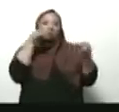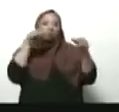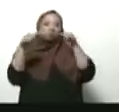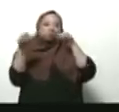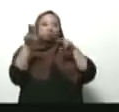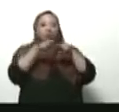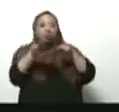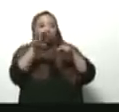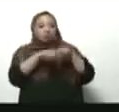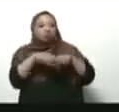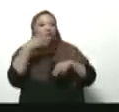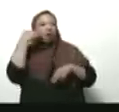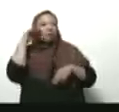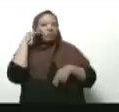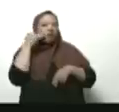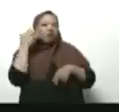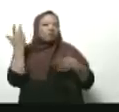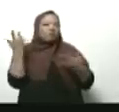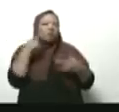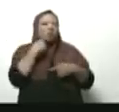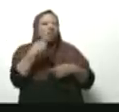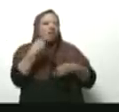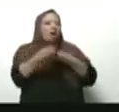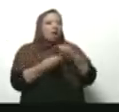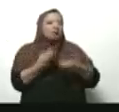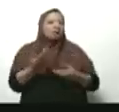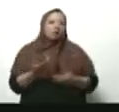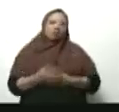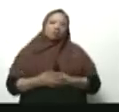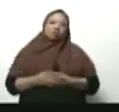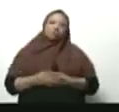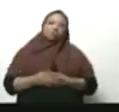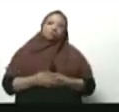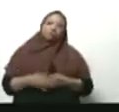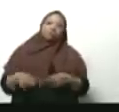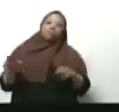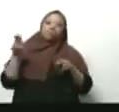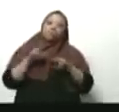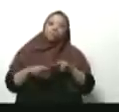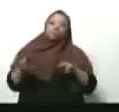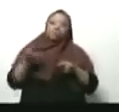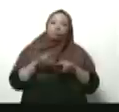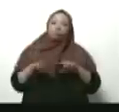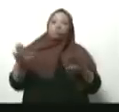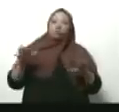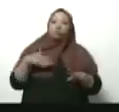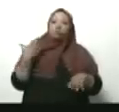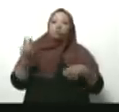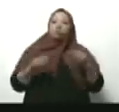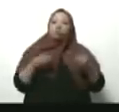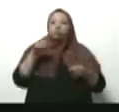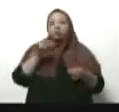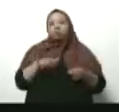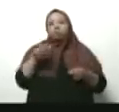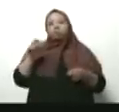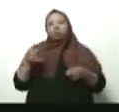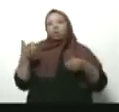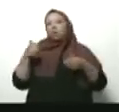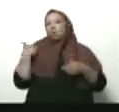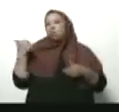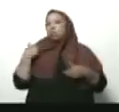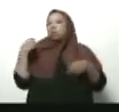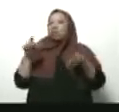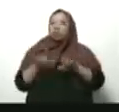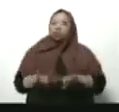redes sociales dónde están los riesgos los niños niñas y adolescentes pueden encontrarse con personas pedófilas en cualquier ambiente